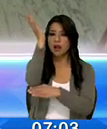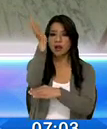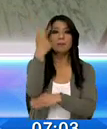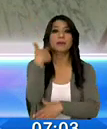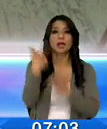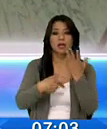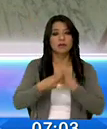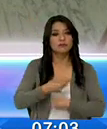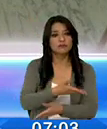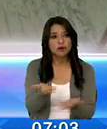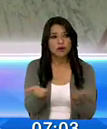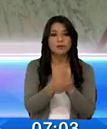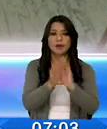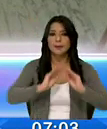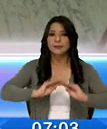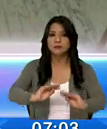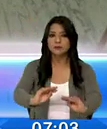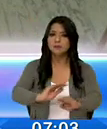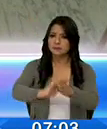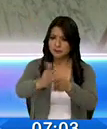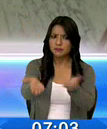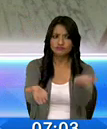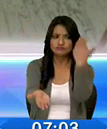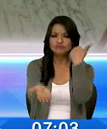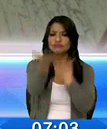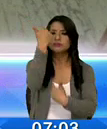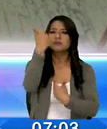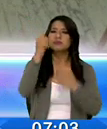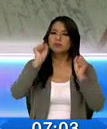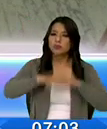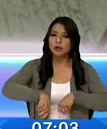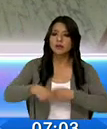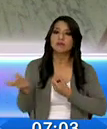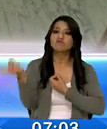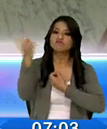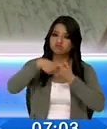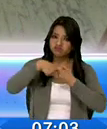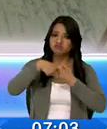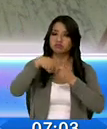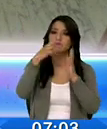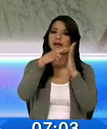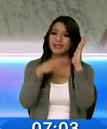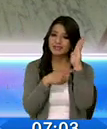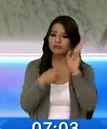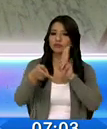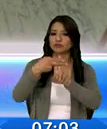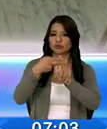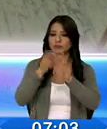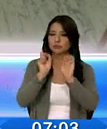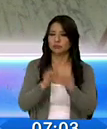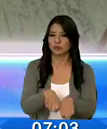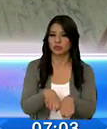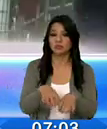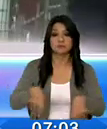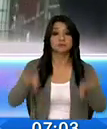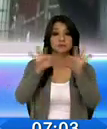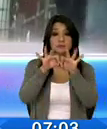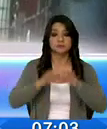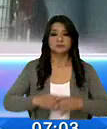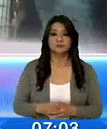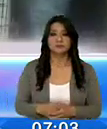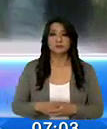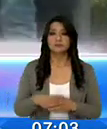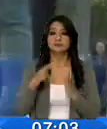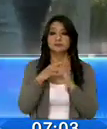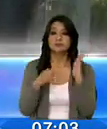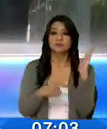de informarle a nuestra gente y de invitarlos a que puedan incorporarse en este registro que es tan importante. El registro